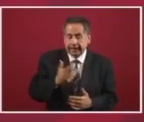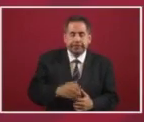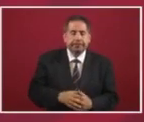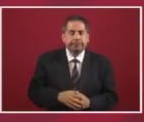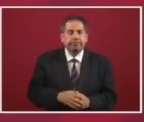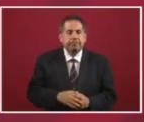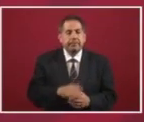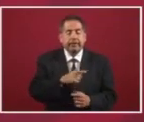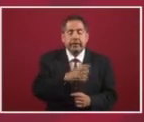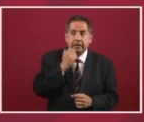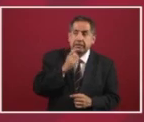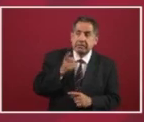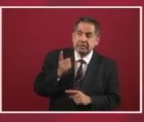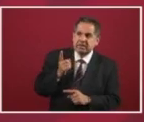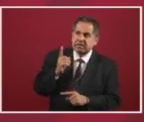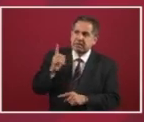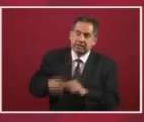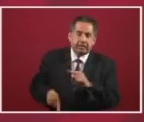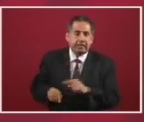derrocar